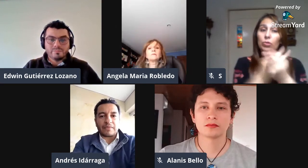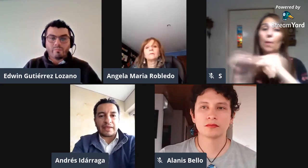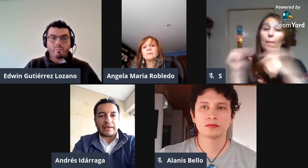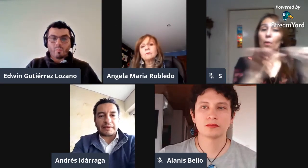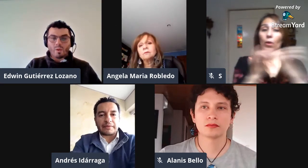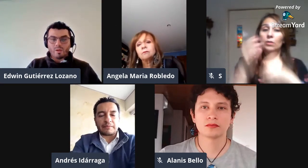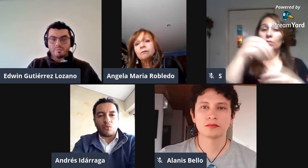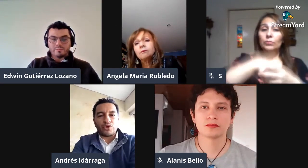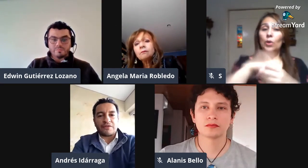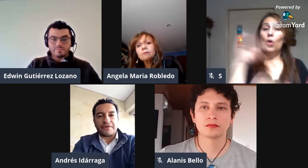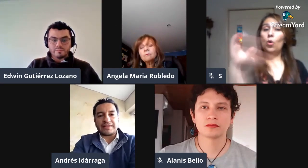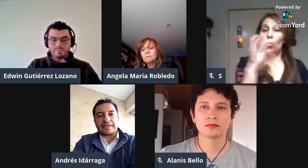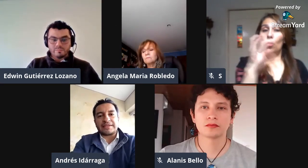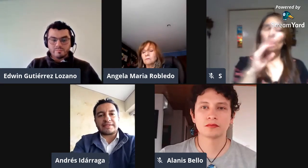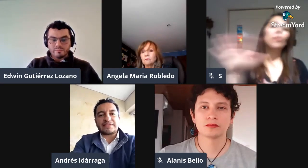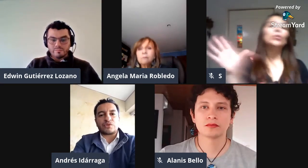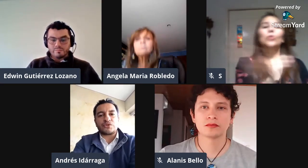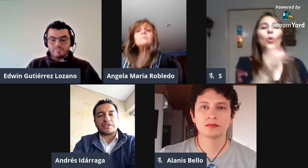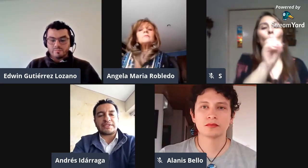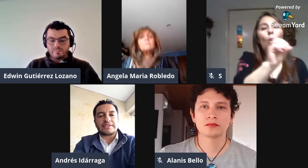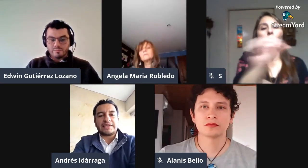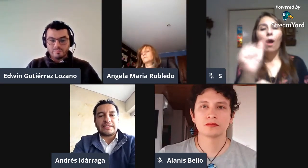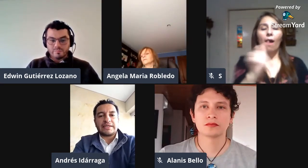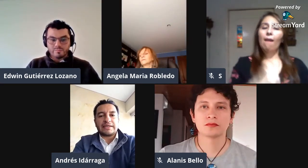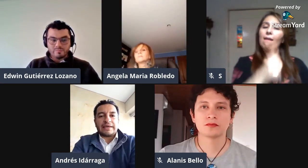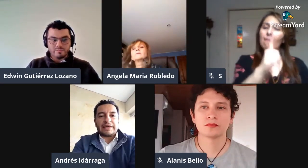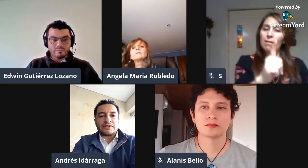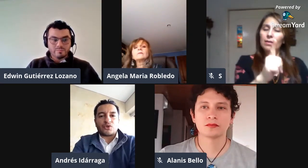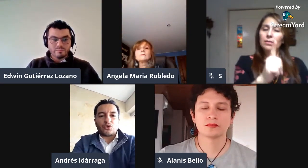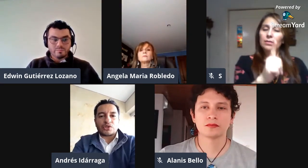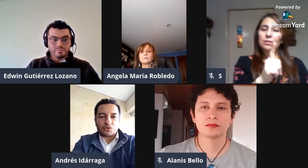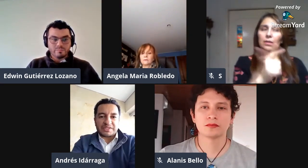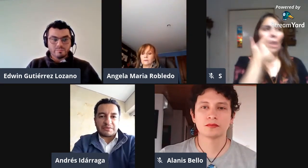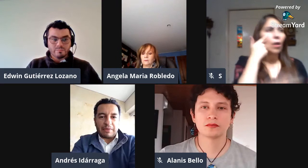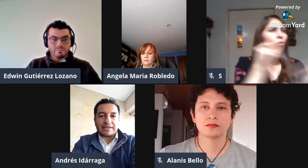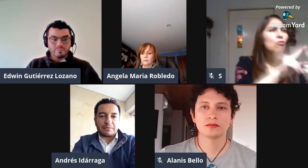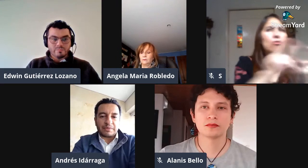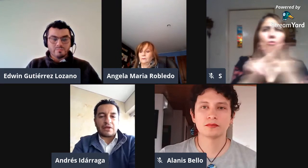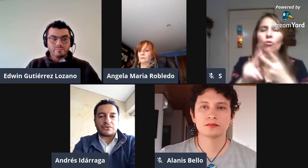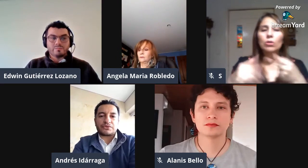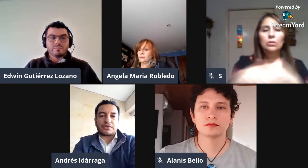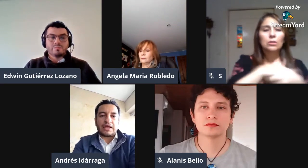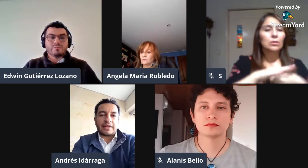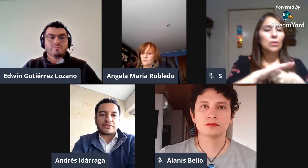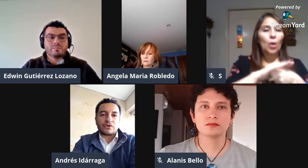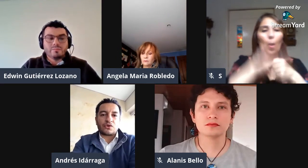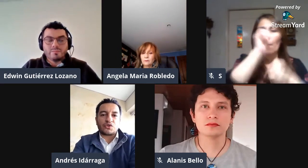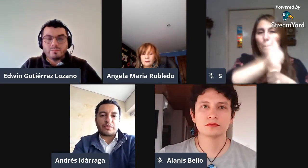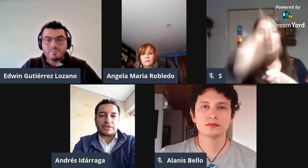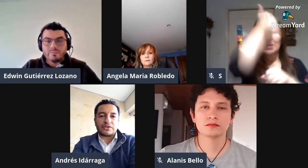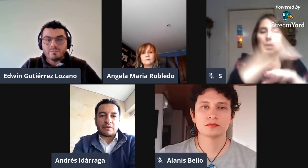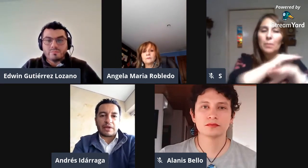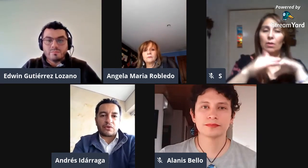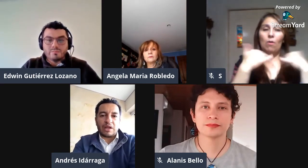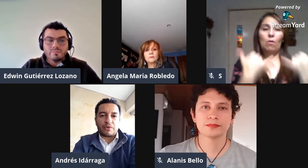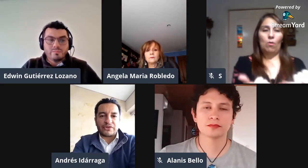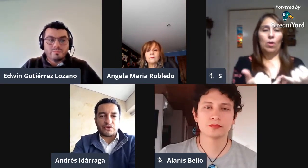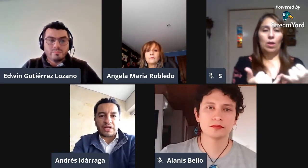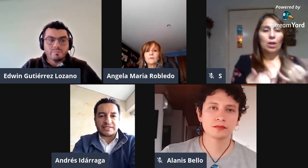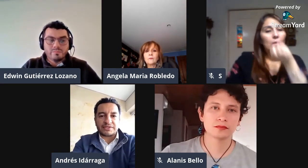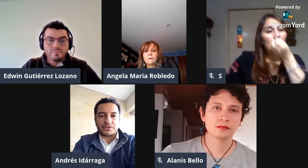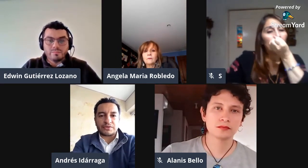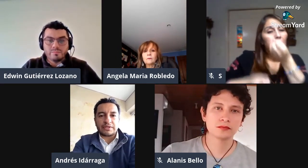están muy al frente de estas situaciones son nuestros principales invitados. La generación de conocimientos en el marco de